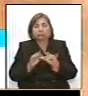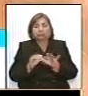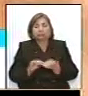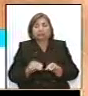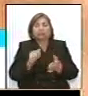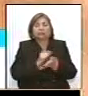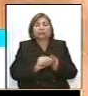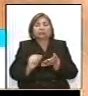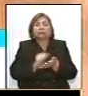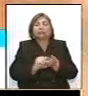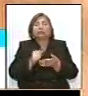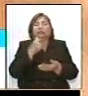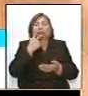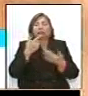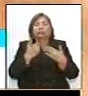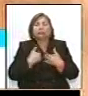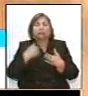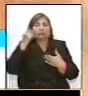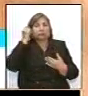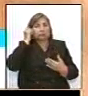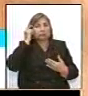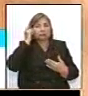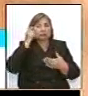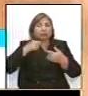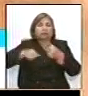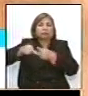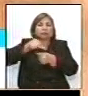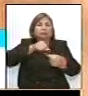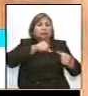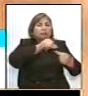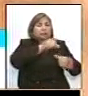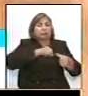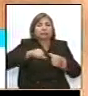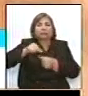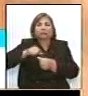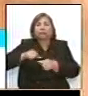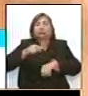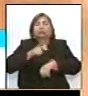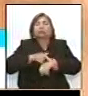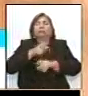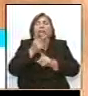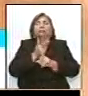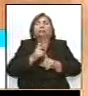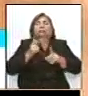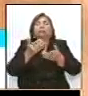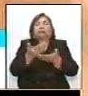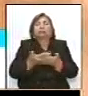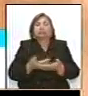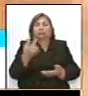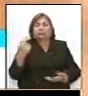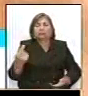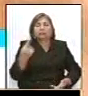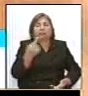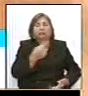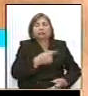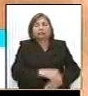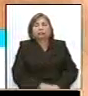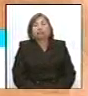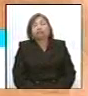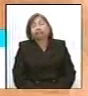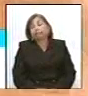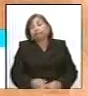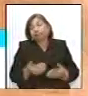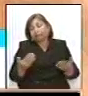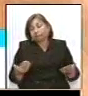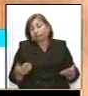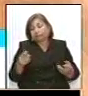mes, porque eso tengo entendido que era rotativo, dependiendo del tiempo disponible que tenía cada uno. Esa es, señora presidenta,